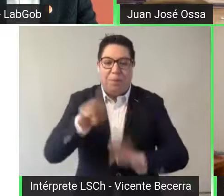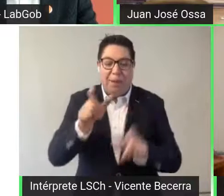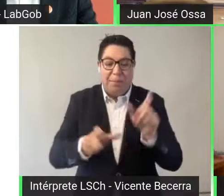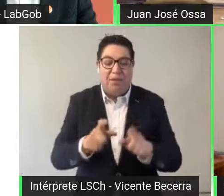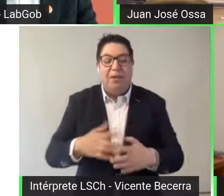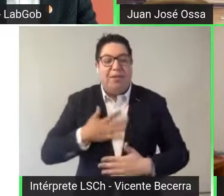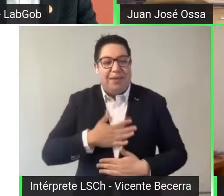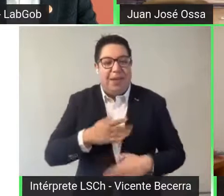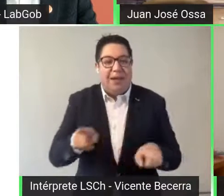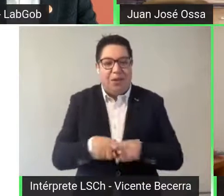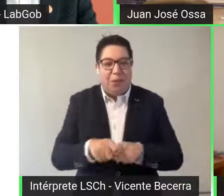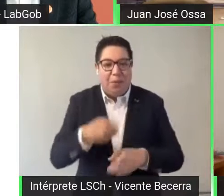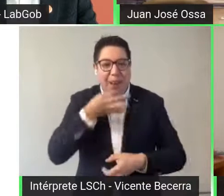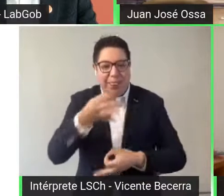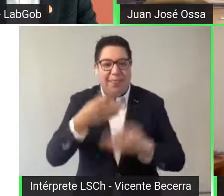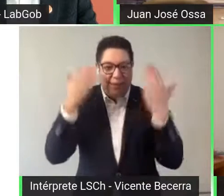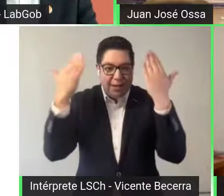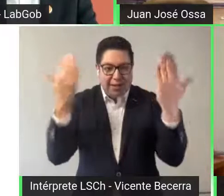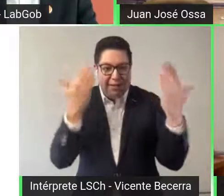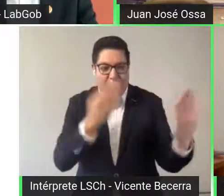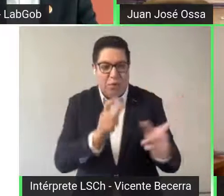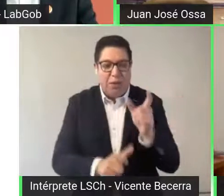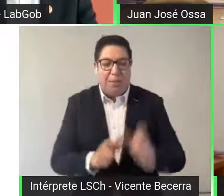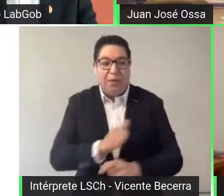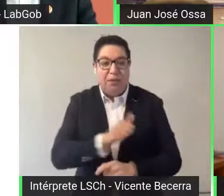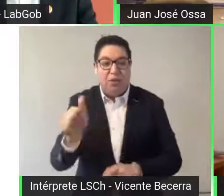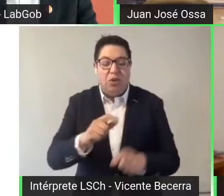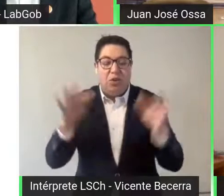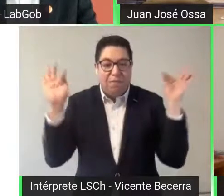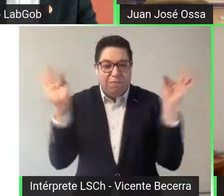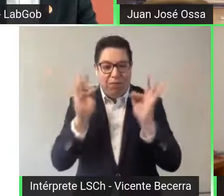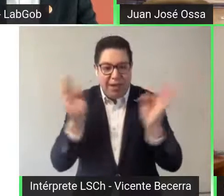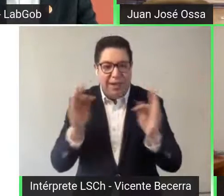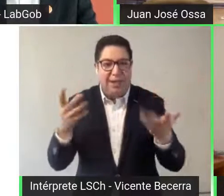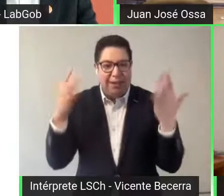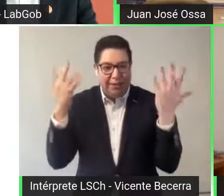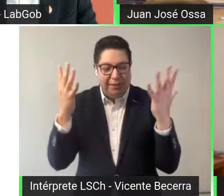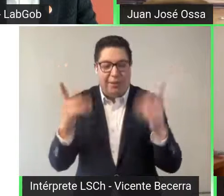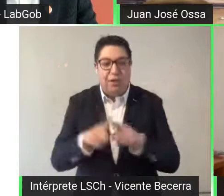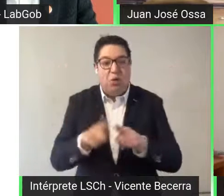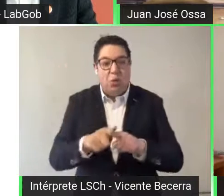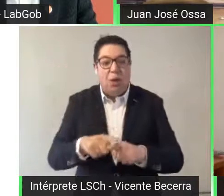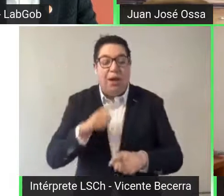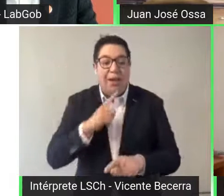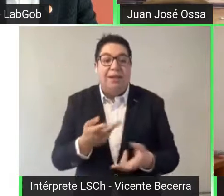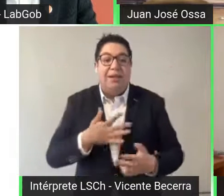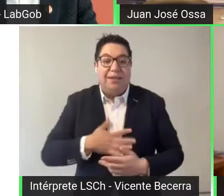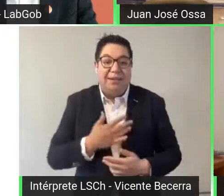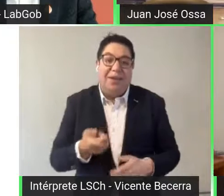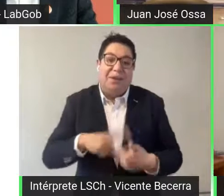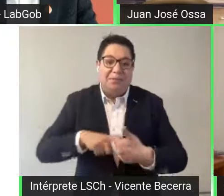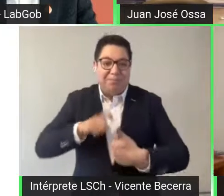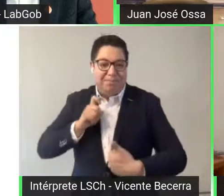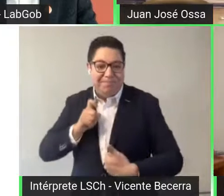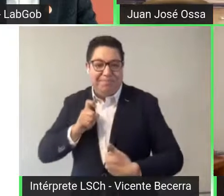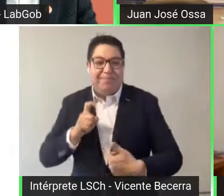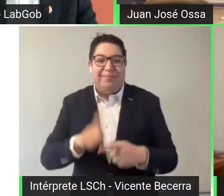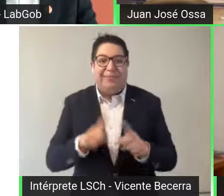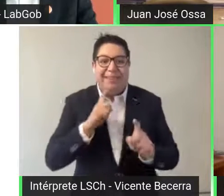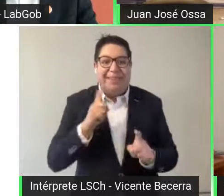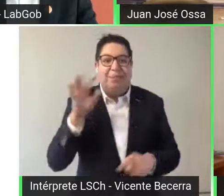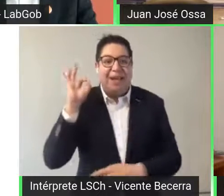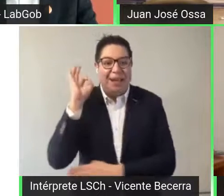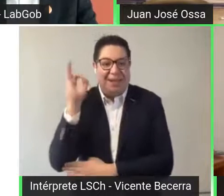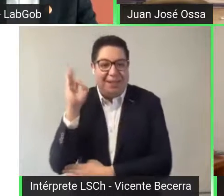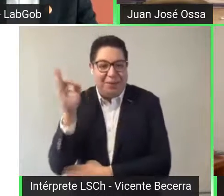dejar pasar la oportunidad de saludarlos, de felicitarlos y lamentablemente volver a dejarlos, pero esta vez por una buena reunión, no